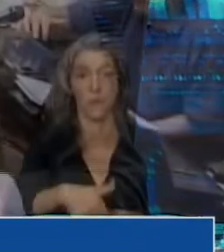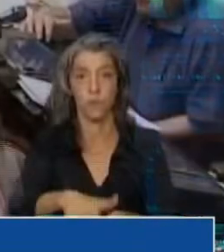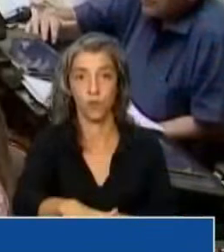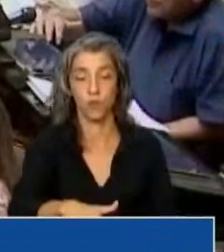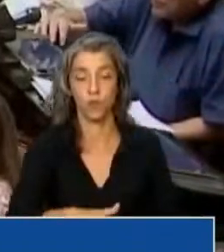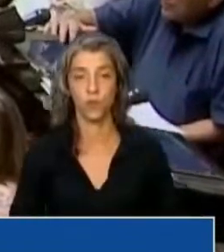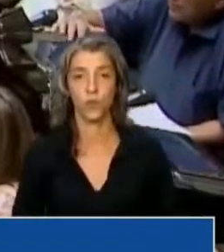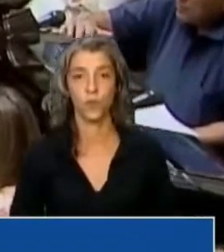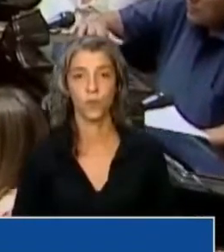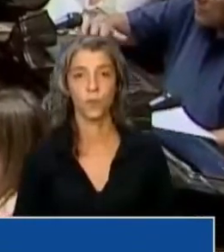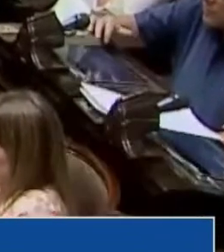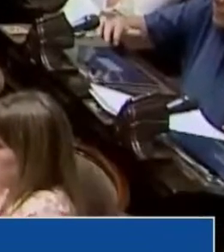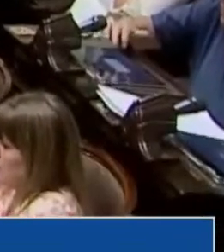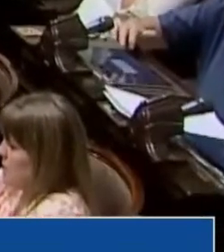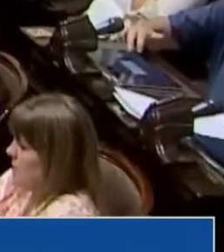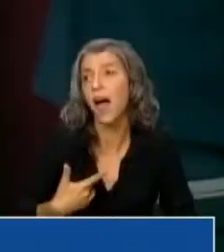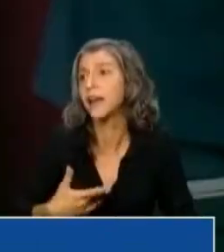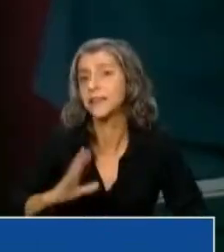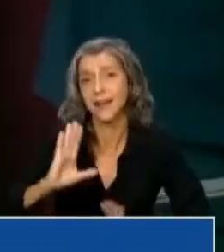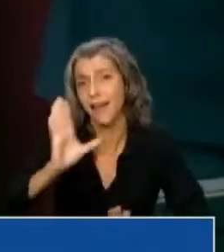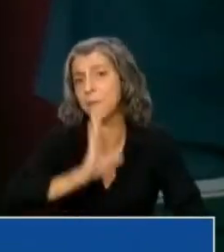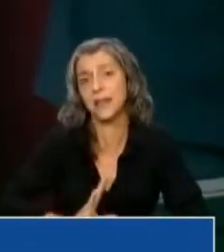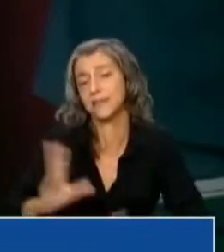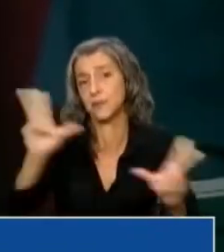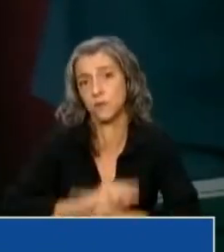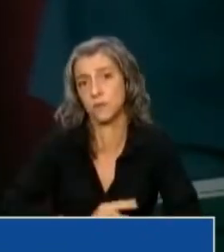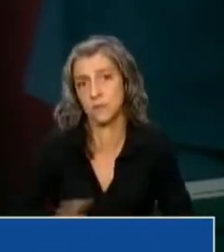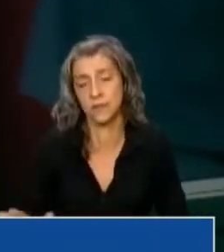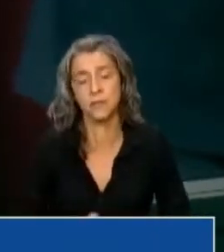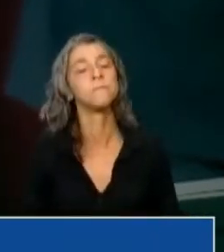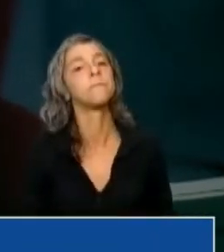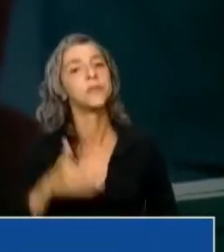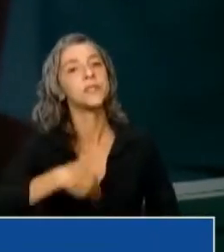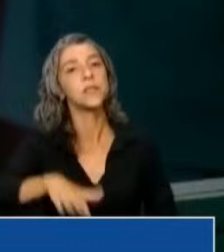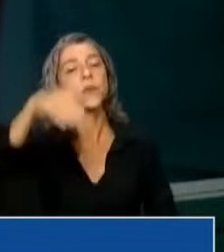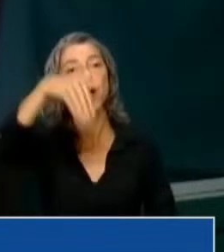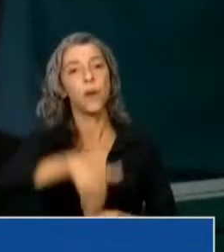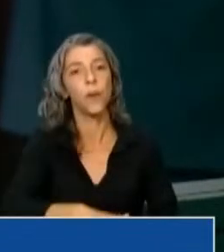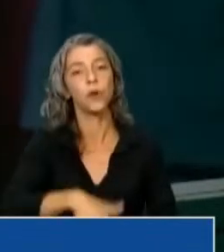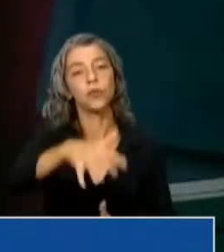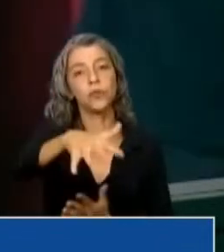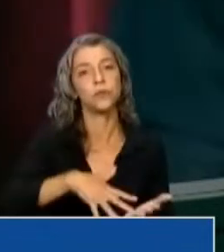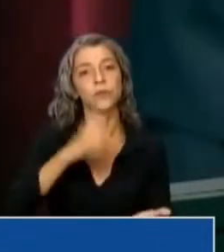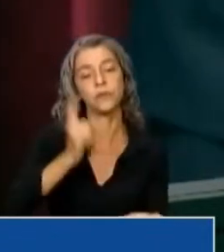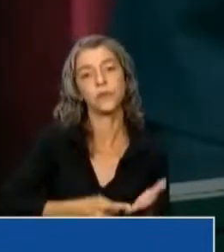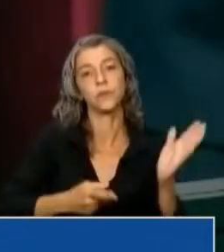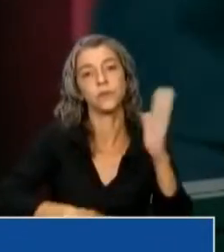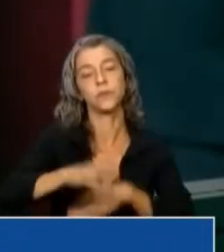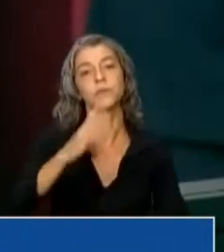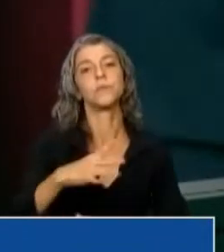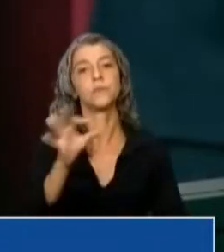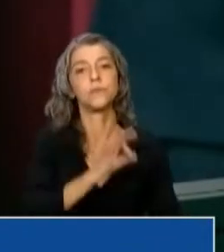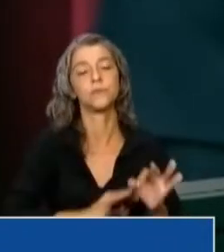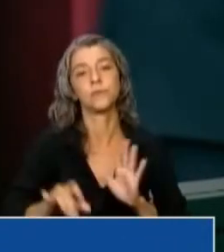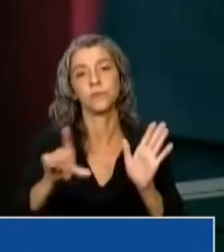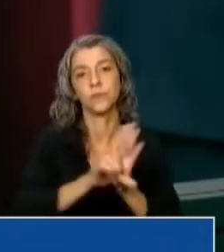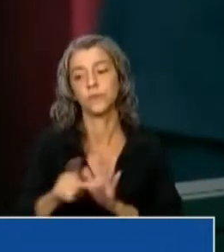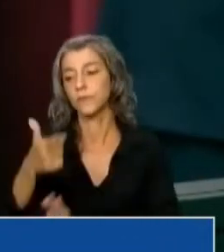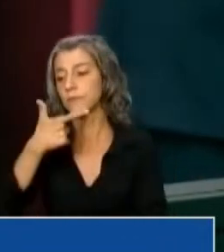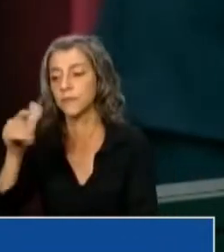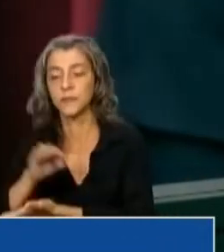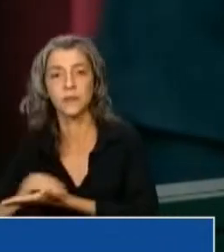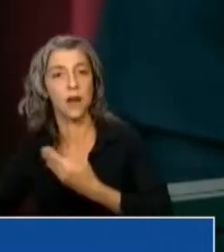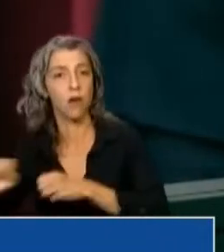votar en general y en particular el dictamen de mayoría recaído en el proyecto de ley venido en revisión